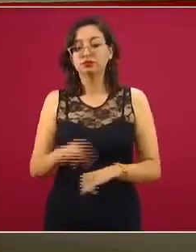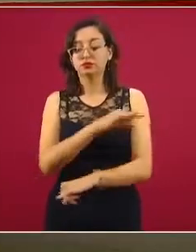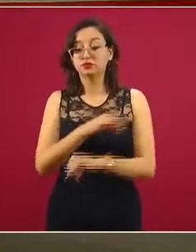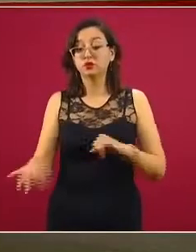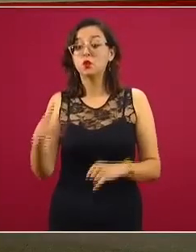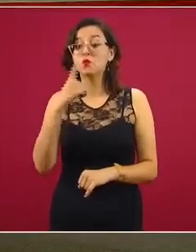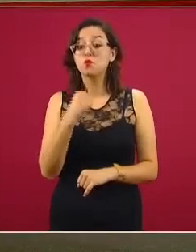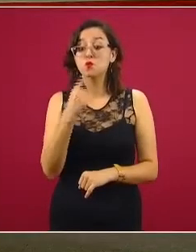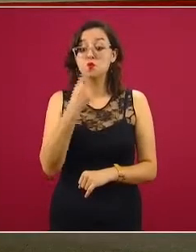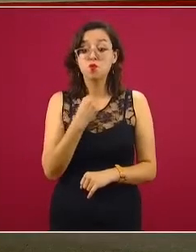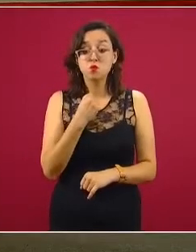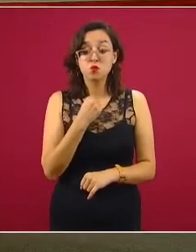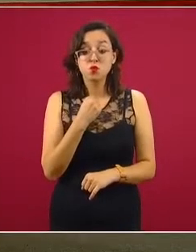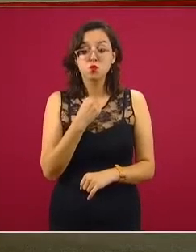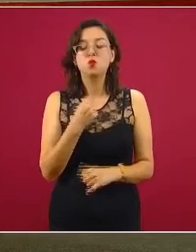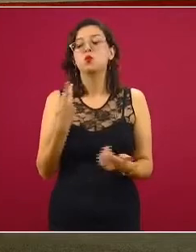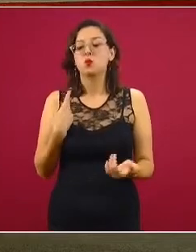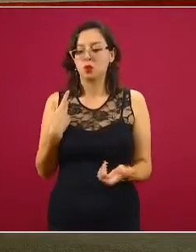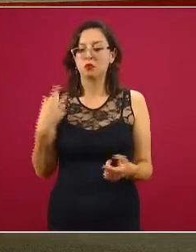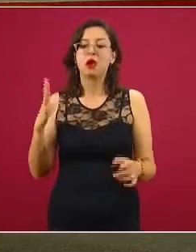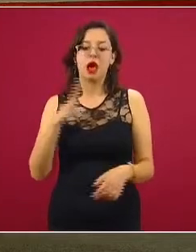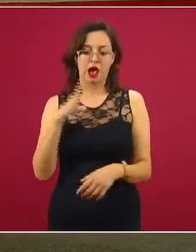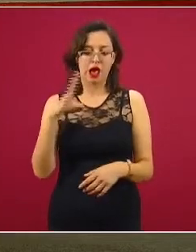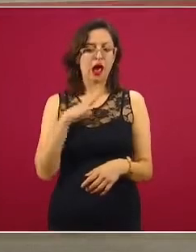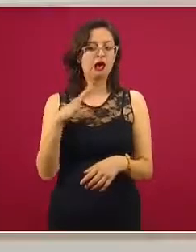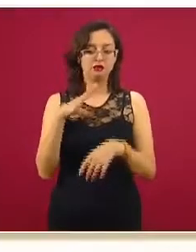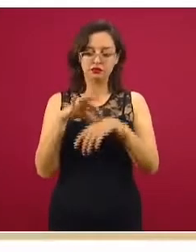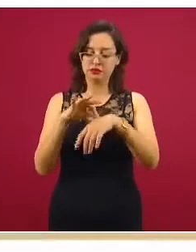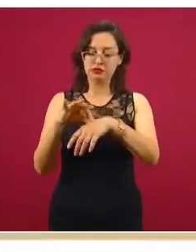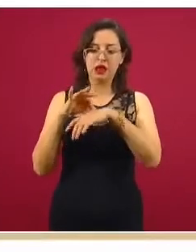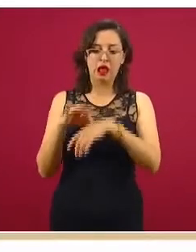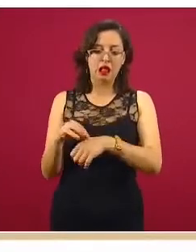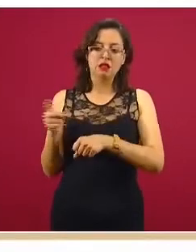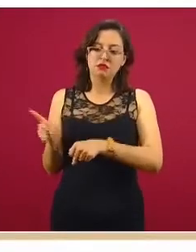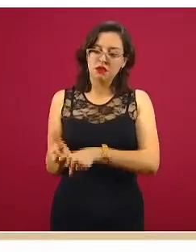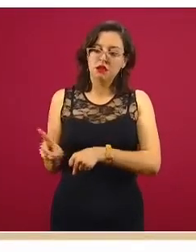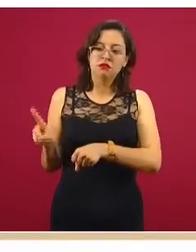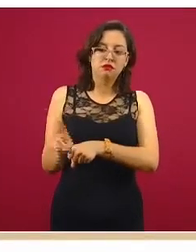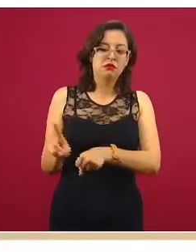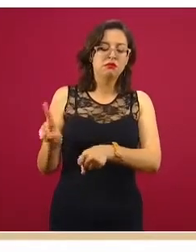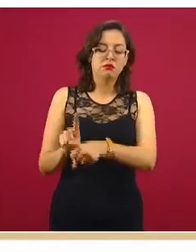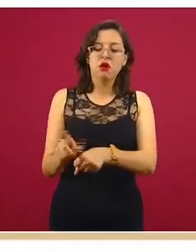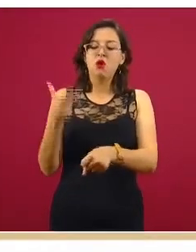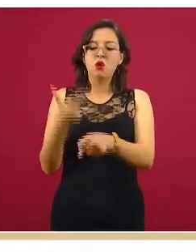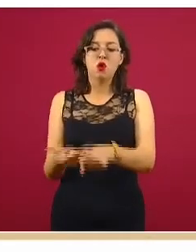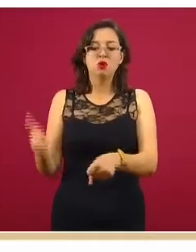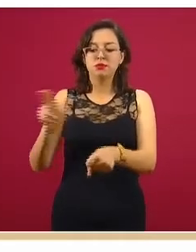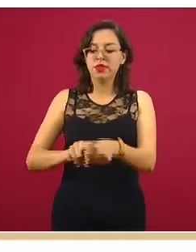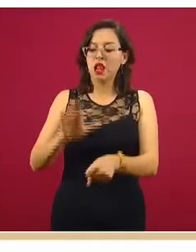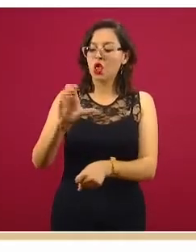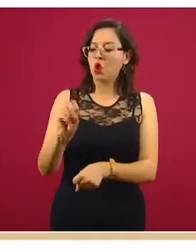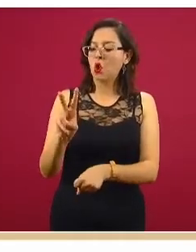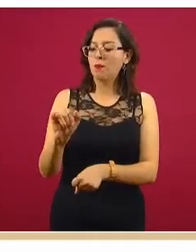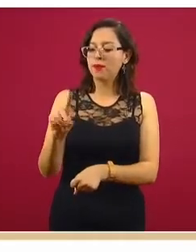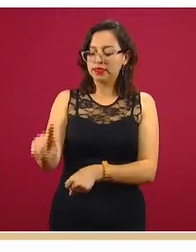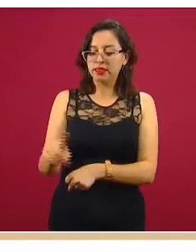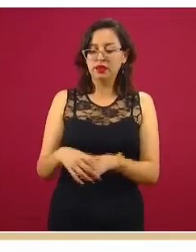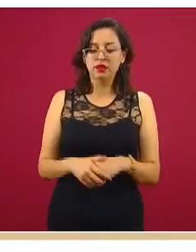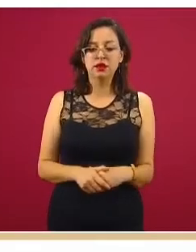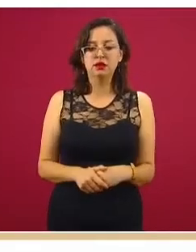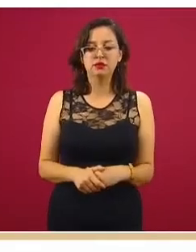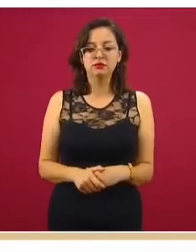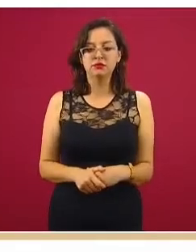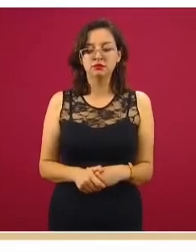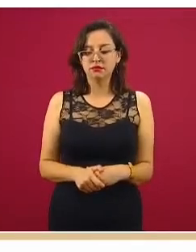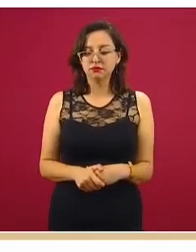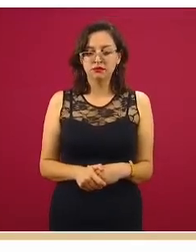son los datos observados de manera directa en todas las unidades COVID. De